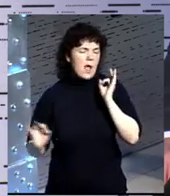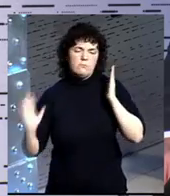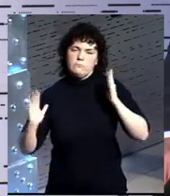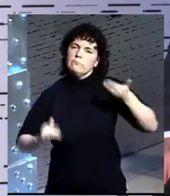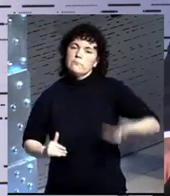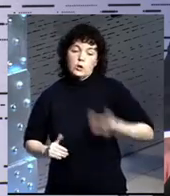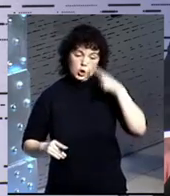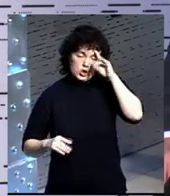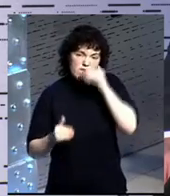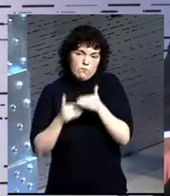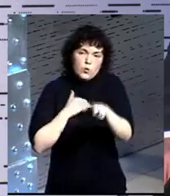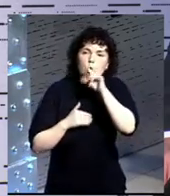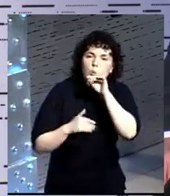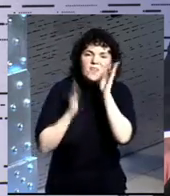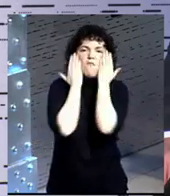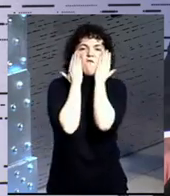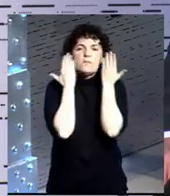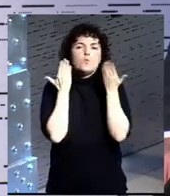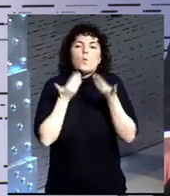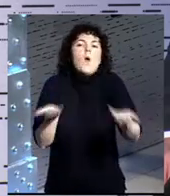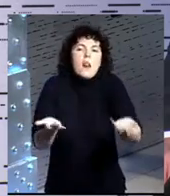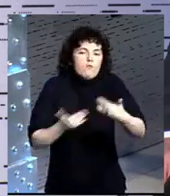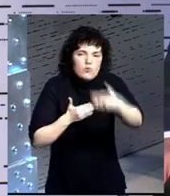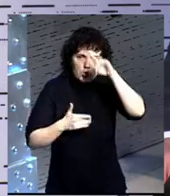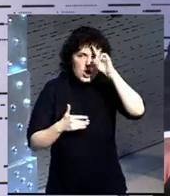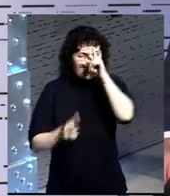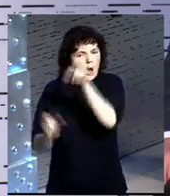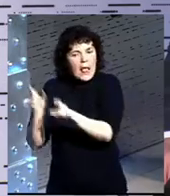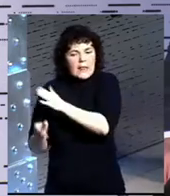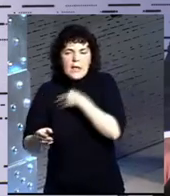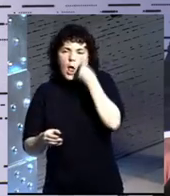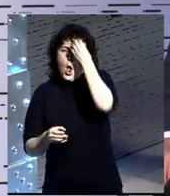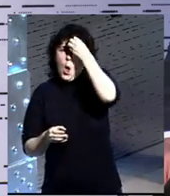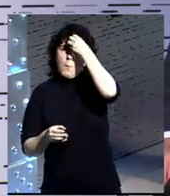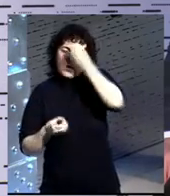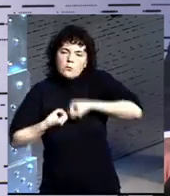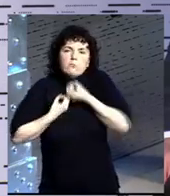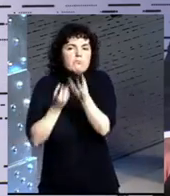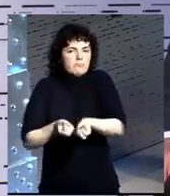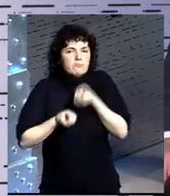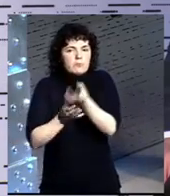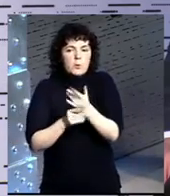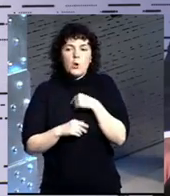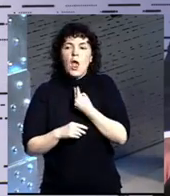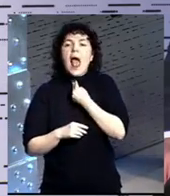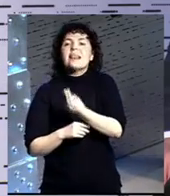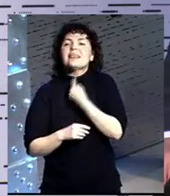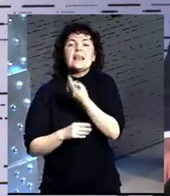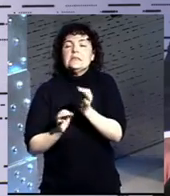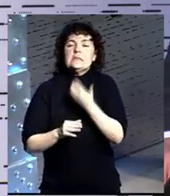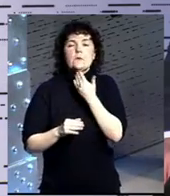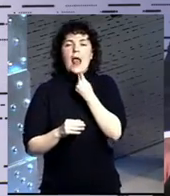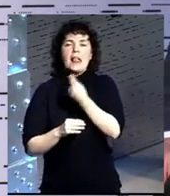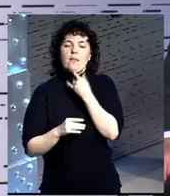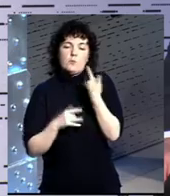futuro será Twitter, será Facebook, será cuál, pero que la gente quiere expresar sus opiniones a través de un altavoz, que son las redes, eso